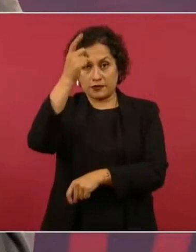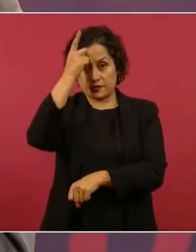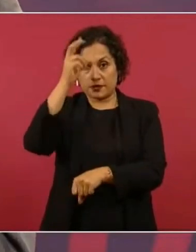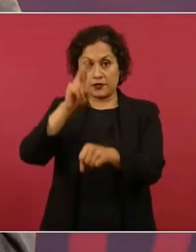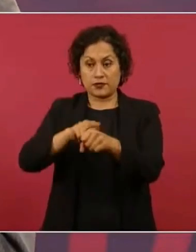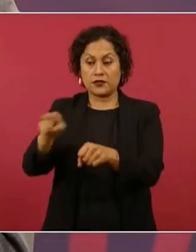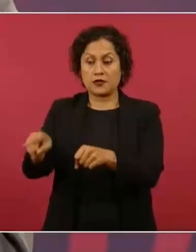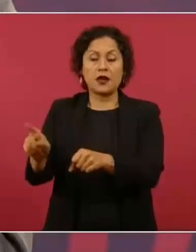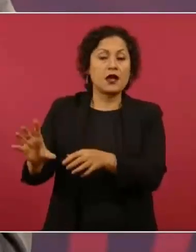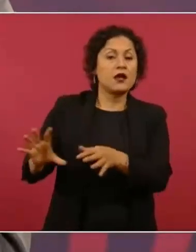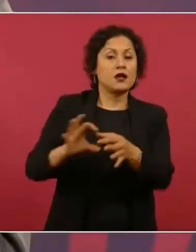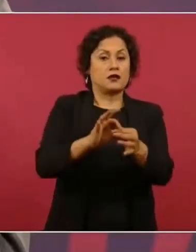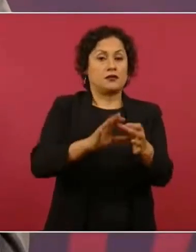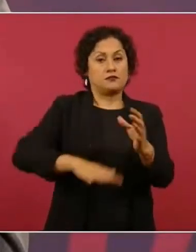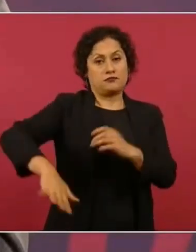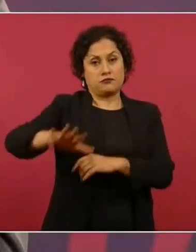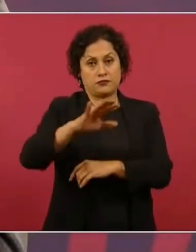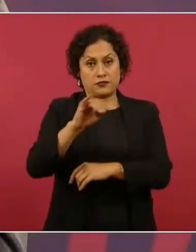proceso.